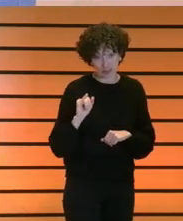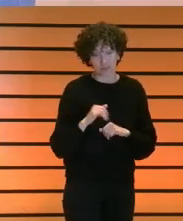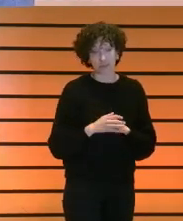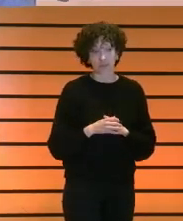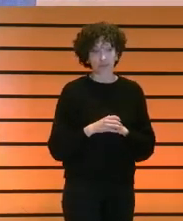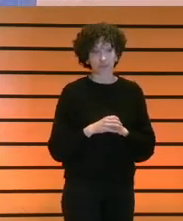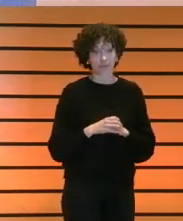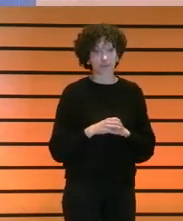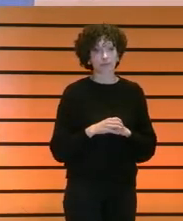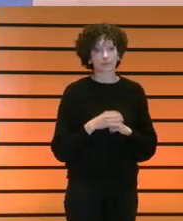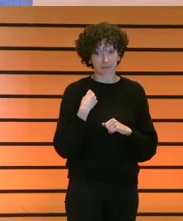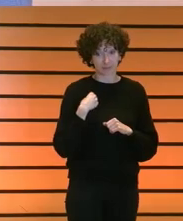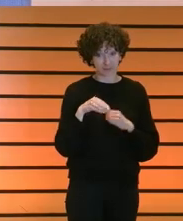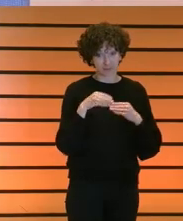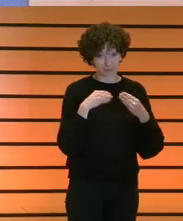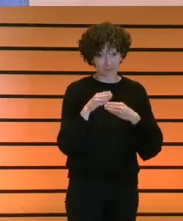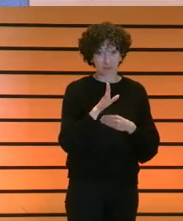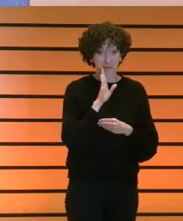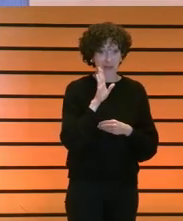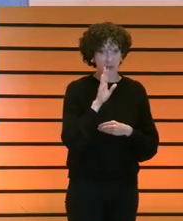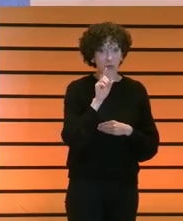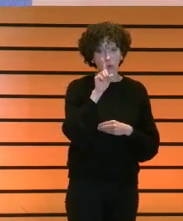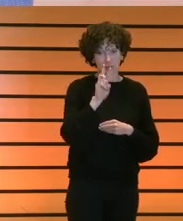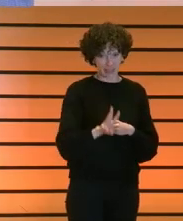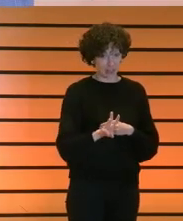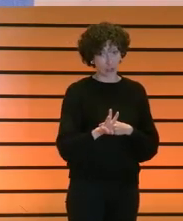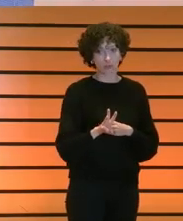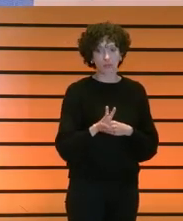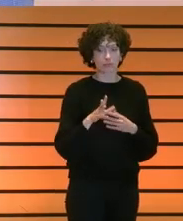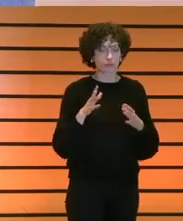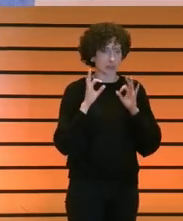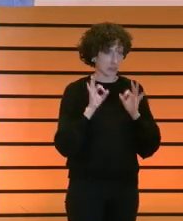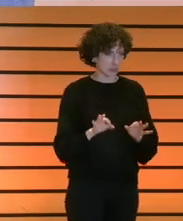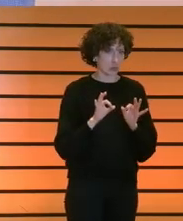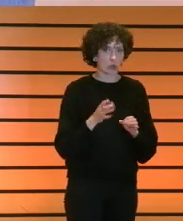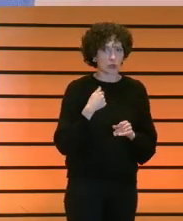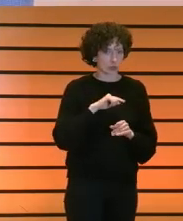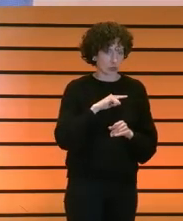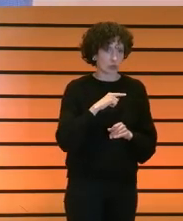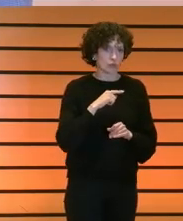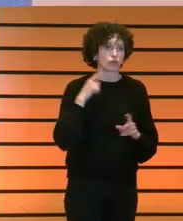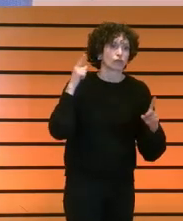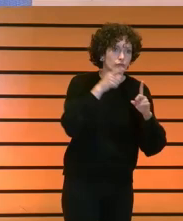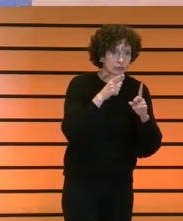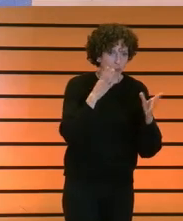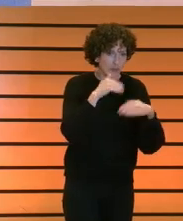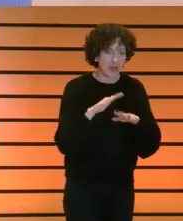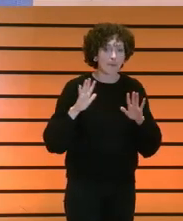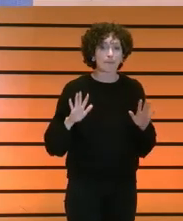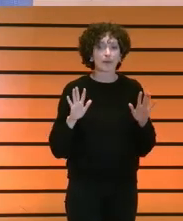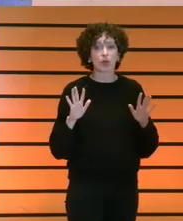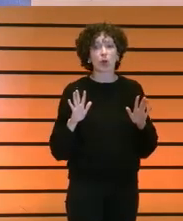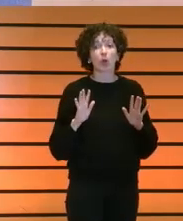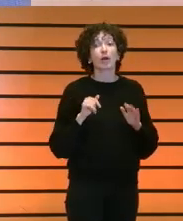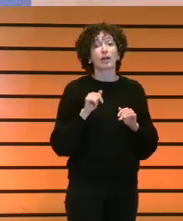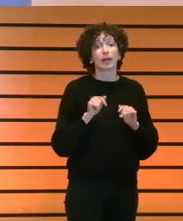plásticos. Y un tercio de esos plásticos, sin ninguna intencionalidad, seguro que por nuestra parte, pero empieza su viaje